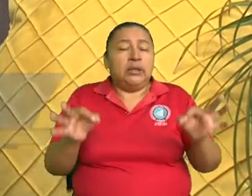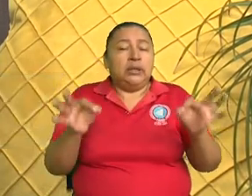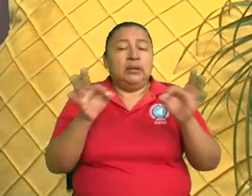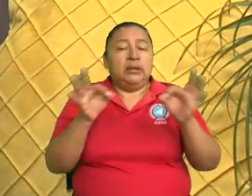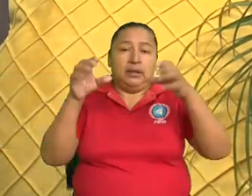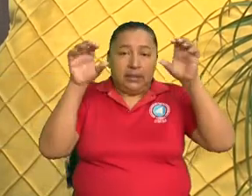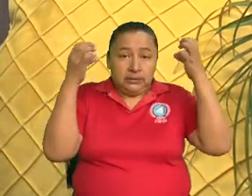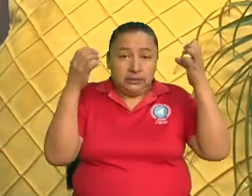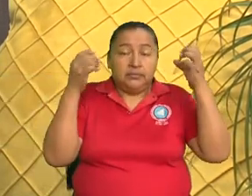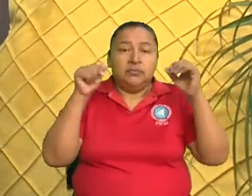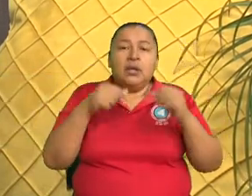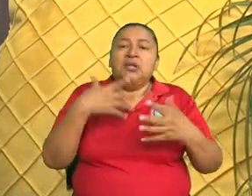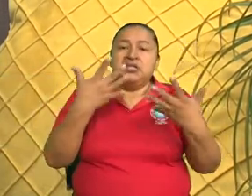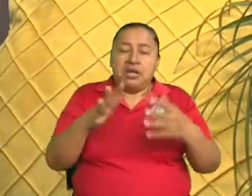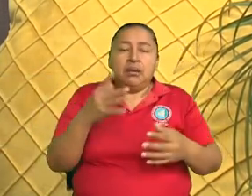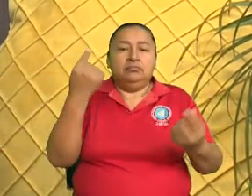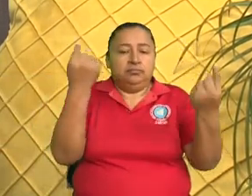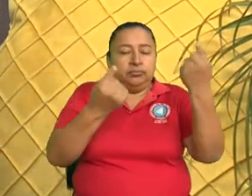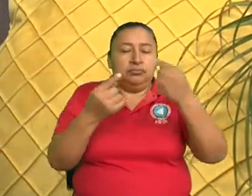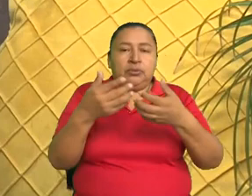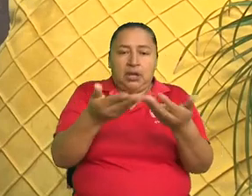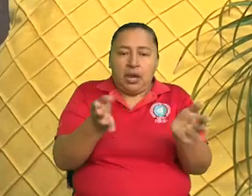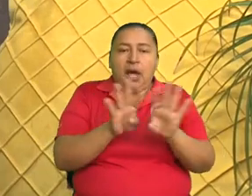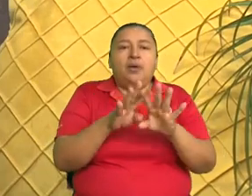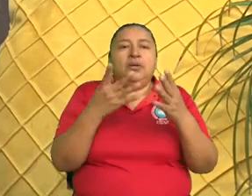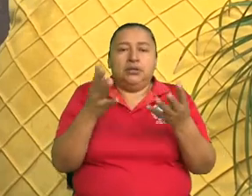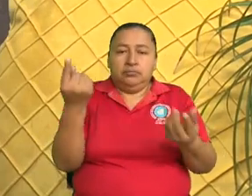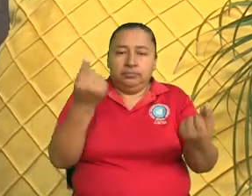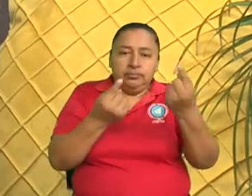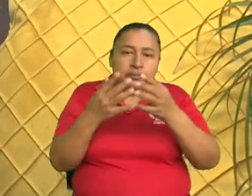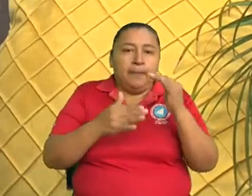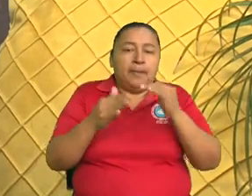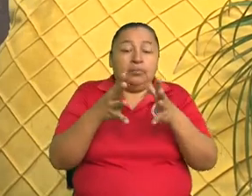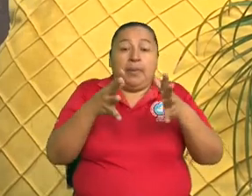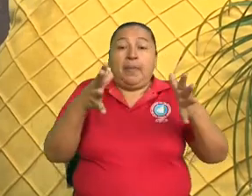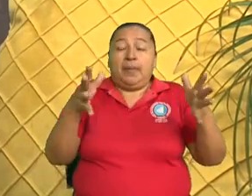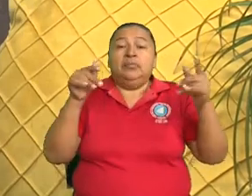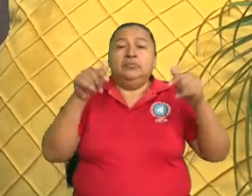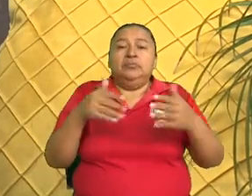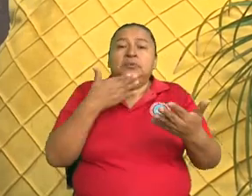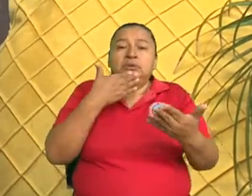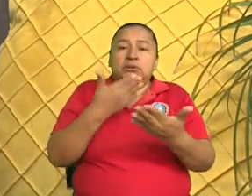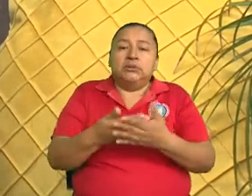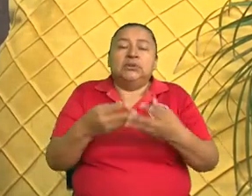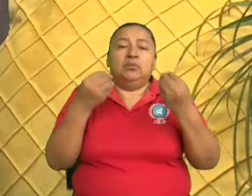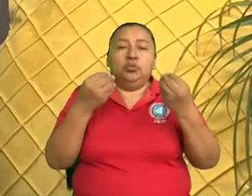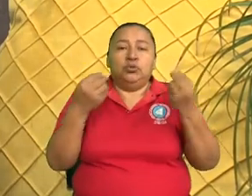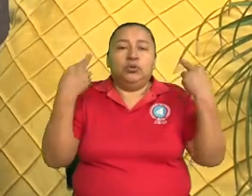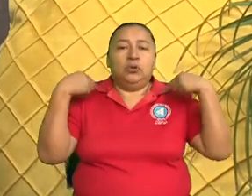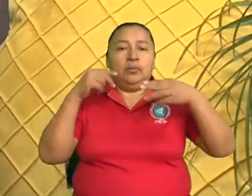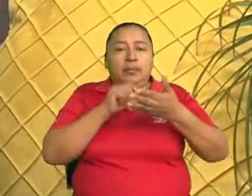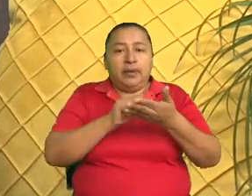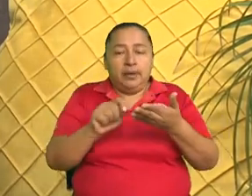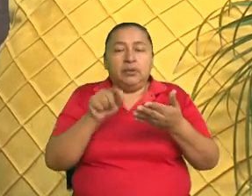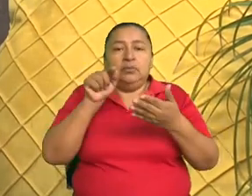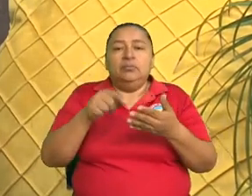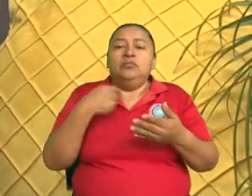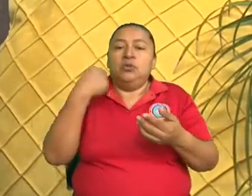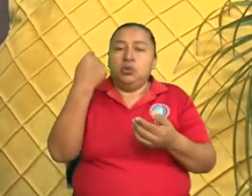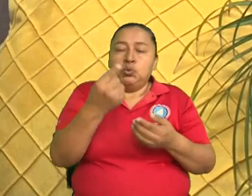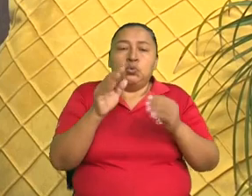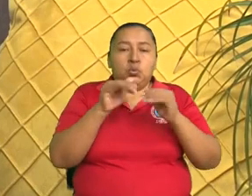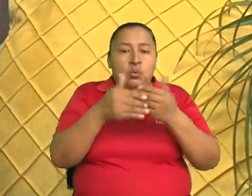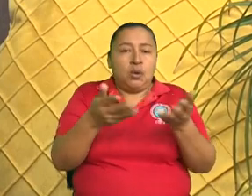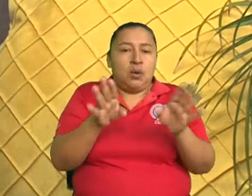recuperado asistencia y vamos a seguir recuperando. Agradecerle a los maestros que han estado ahí en su aula de